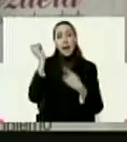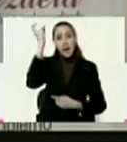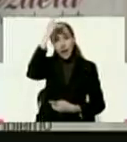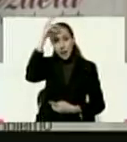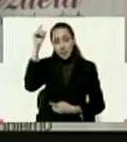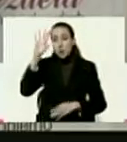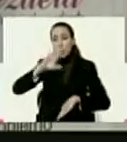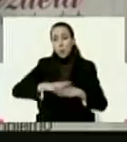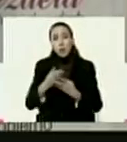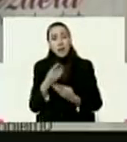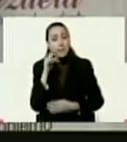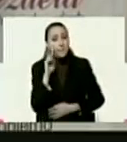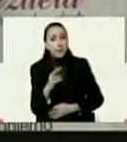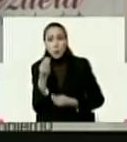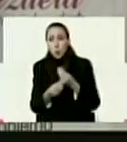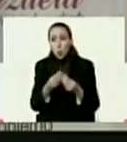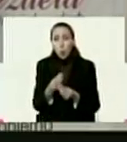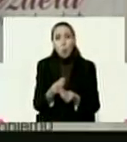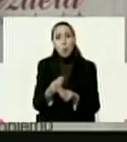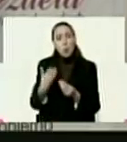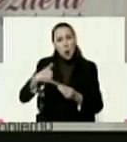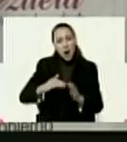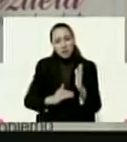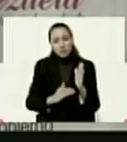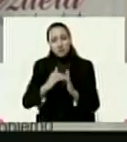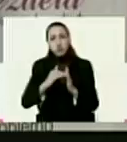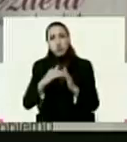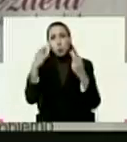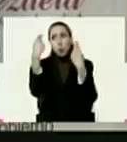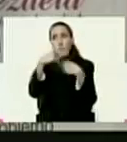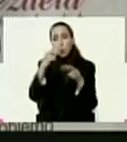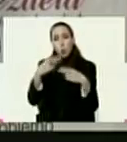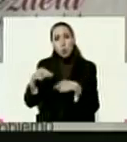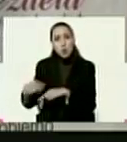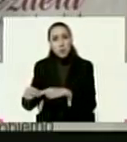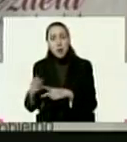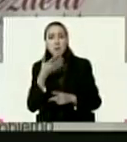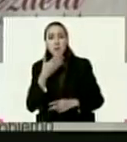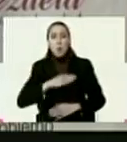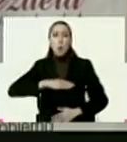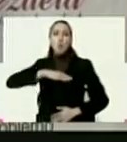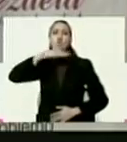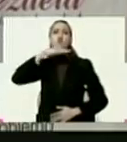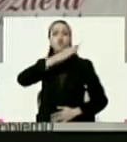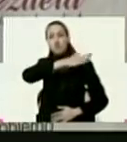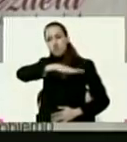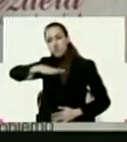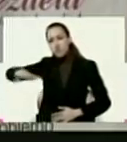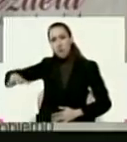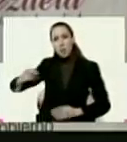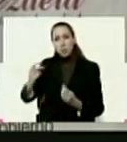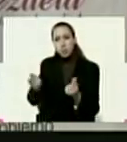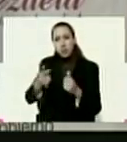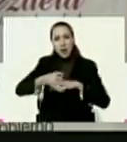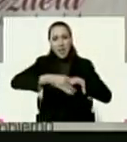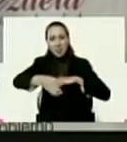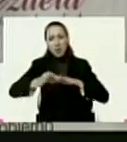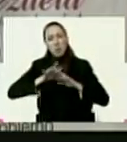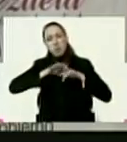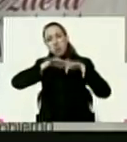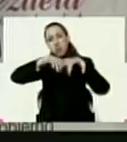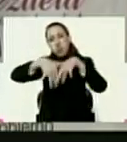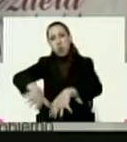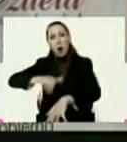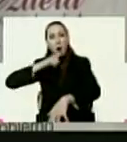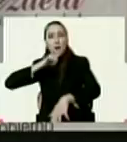que ven cómo crecen los niveles de los mares, la desaparición de islas del Pacífico, la